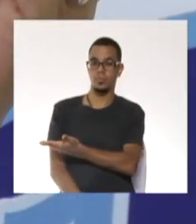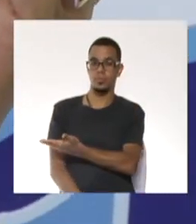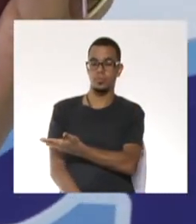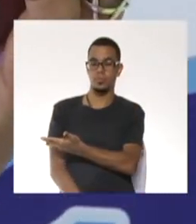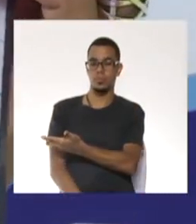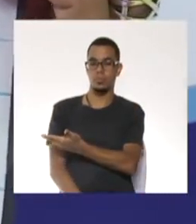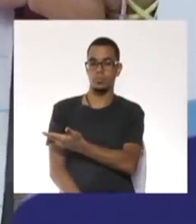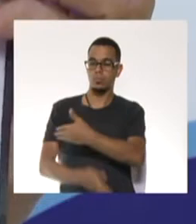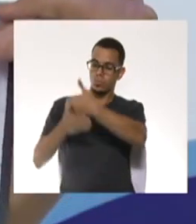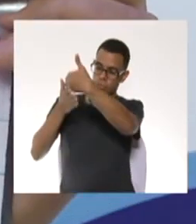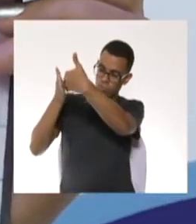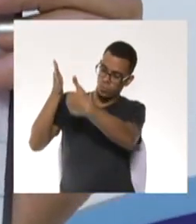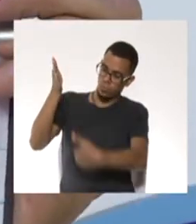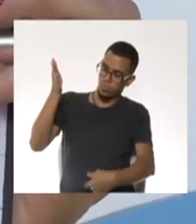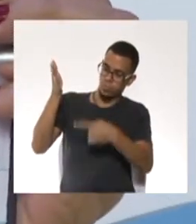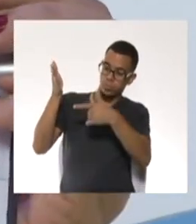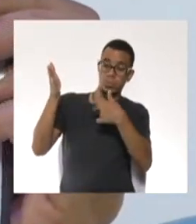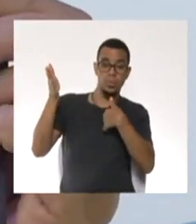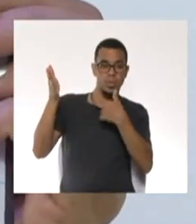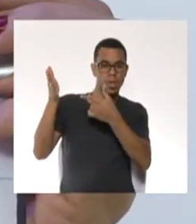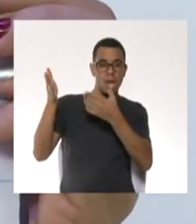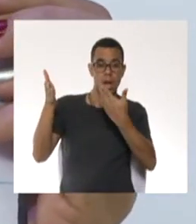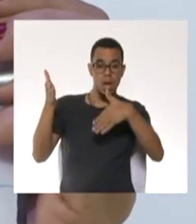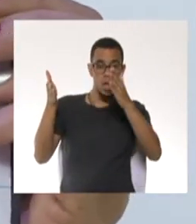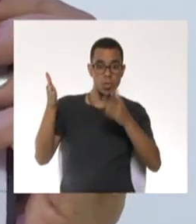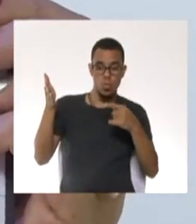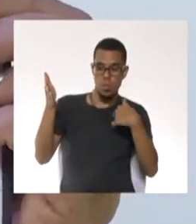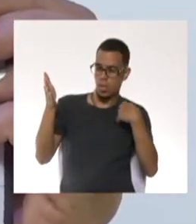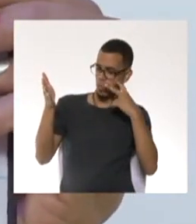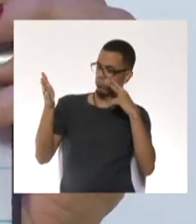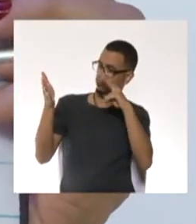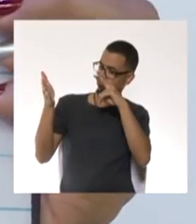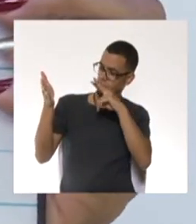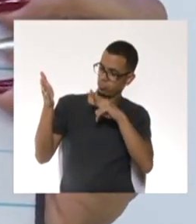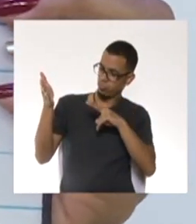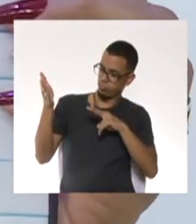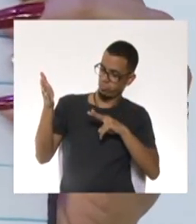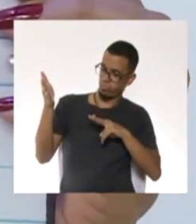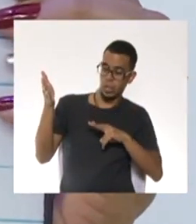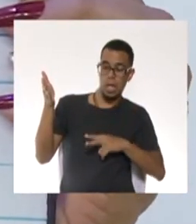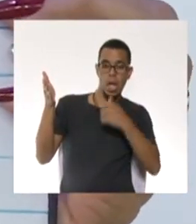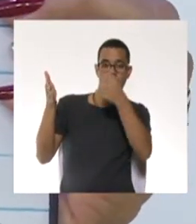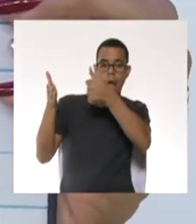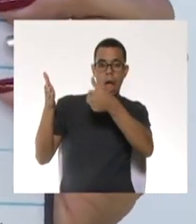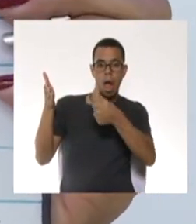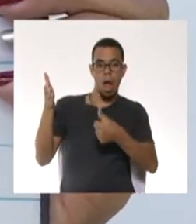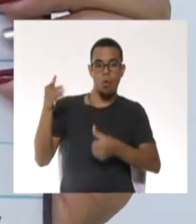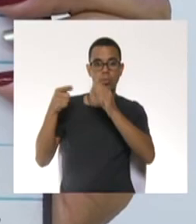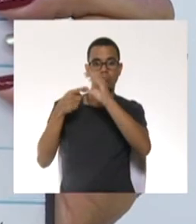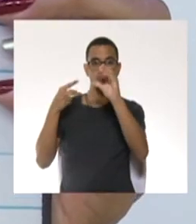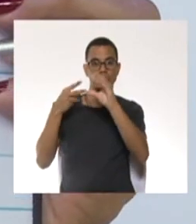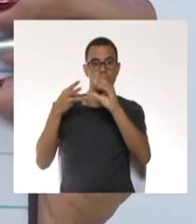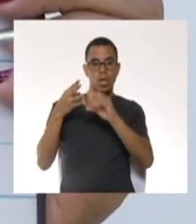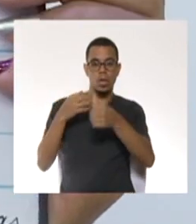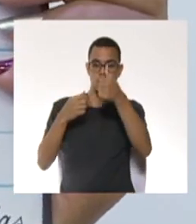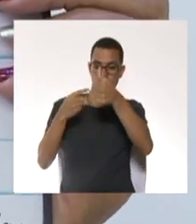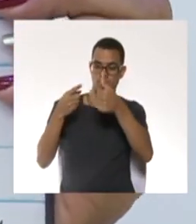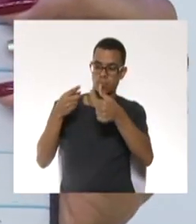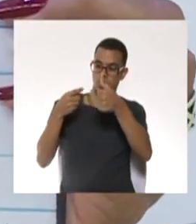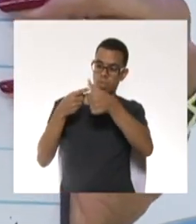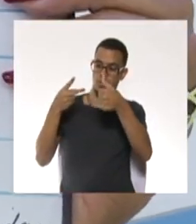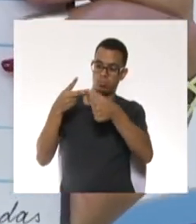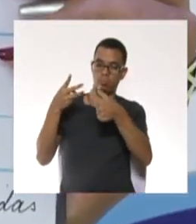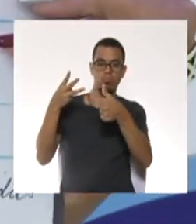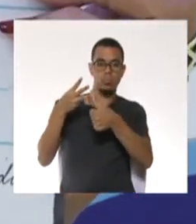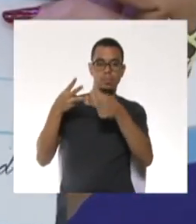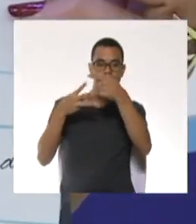tendrá la posibilidad y la oportunidad de visualizar detalladamente cada una de las características de las mismas. Por